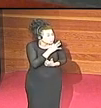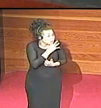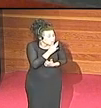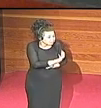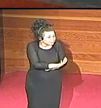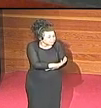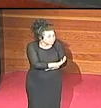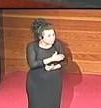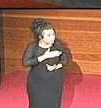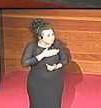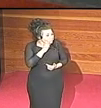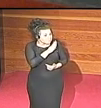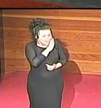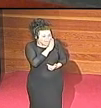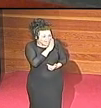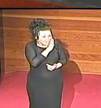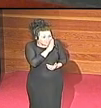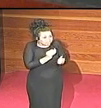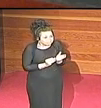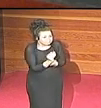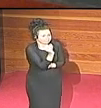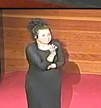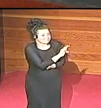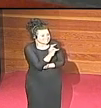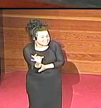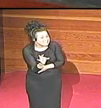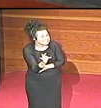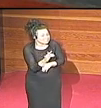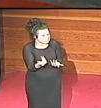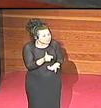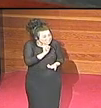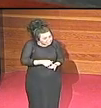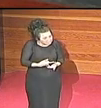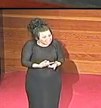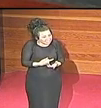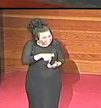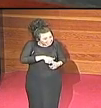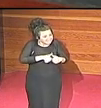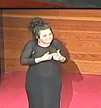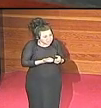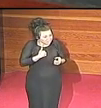pero mi madre es de San Sebastián, o sea que también formo parte de eso, de esta familia.